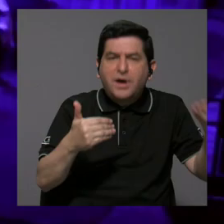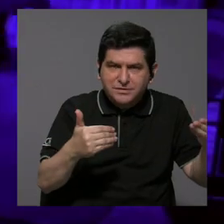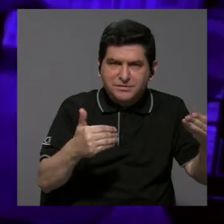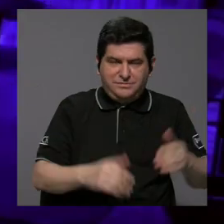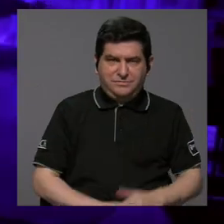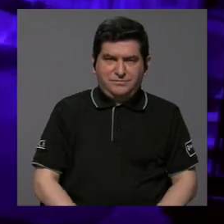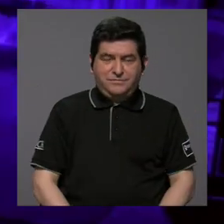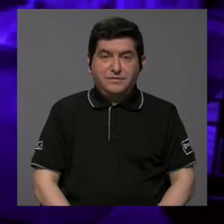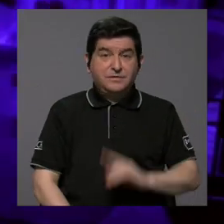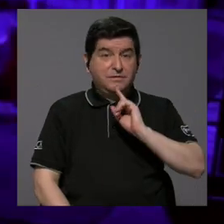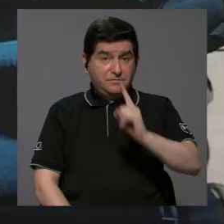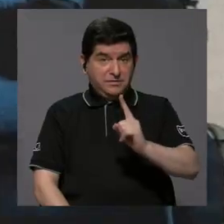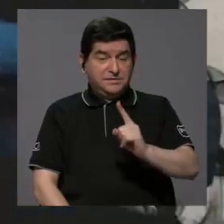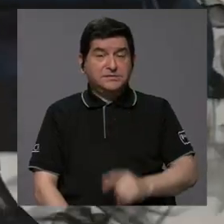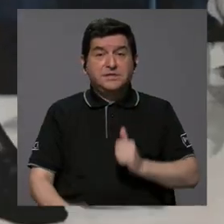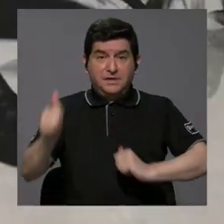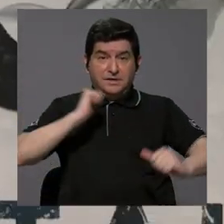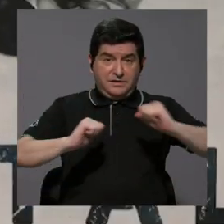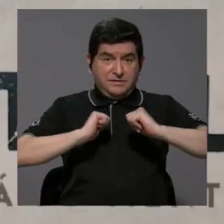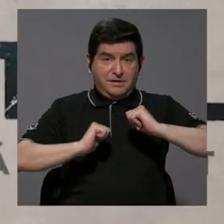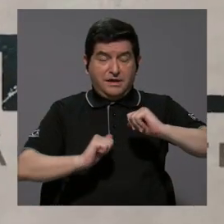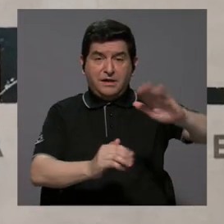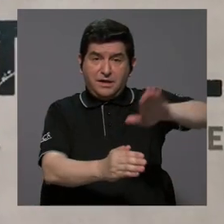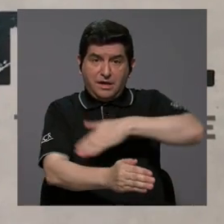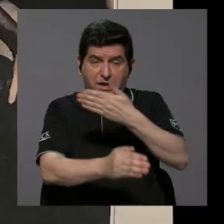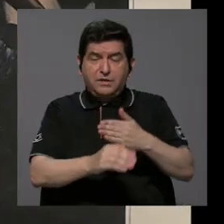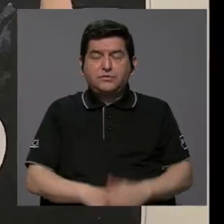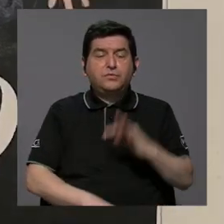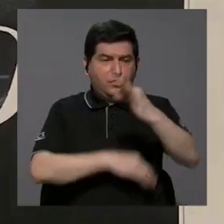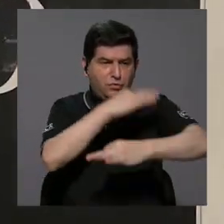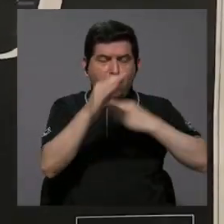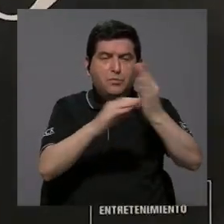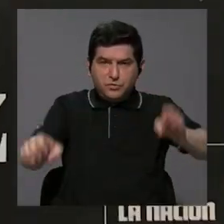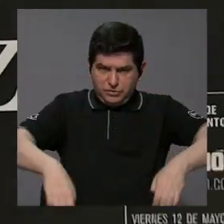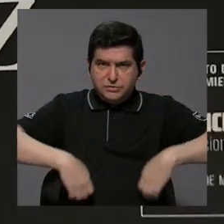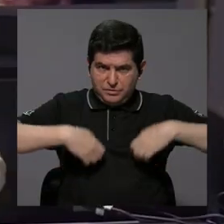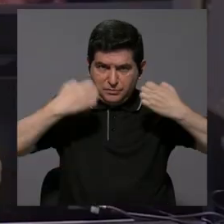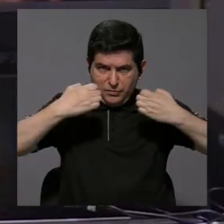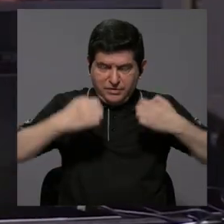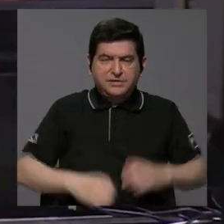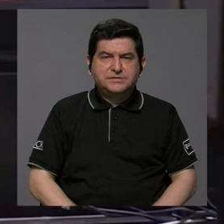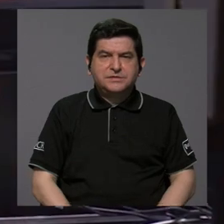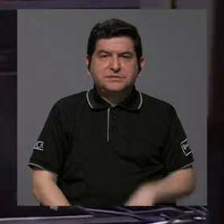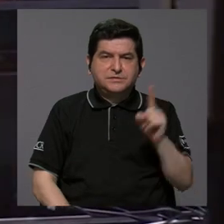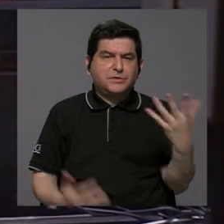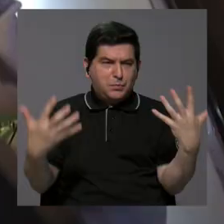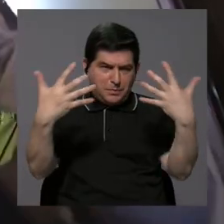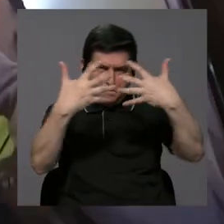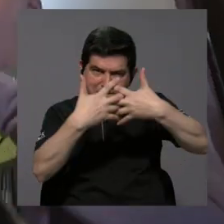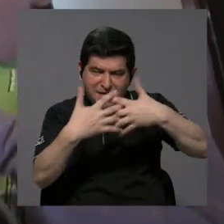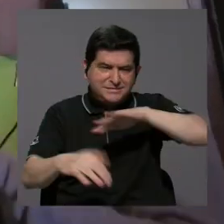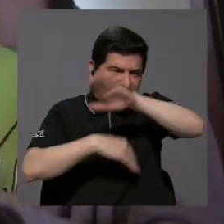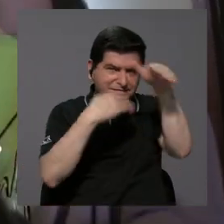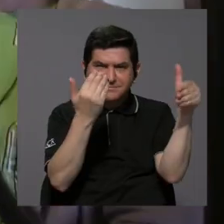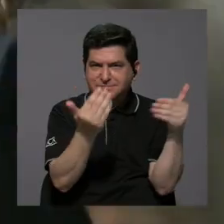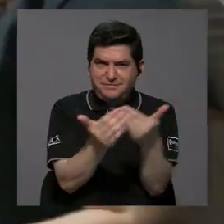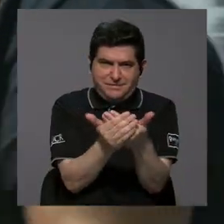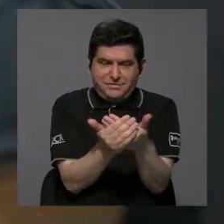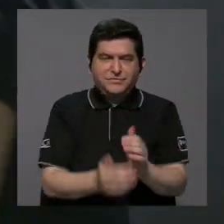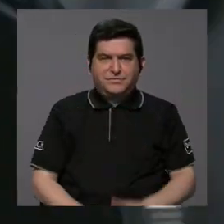que podríamos decir que el teatro musical como este género que existe donde hay una combinación toda